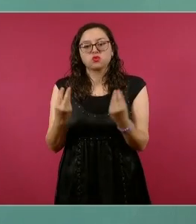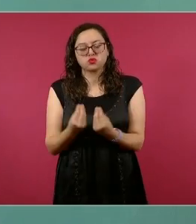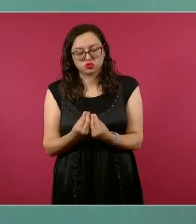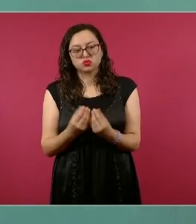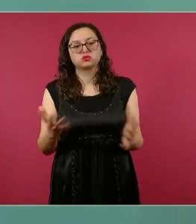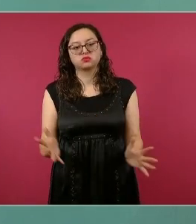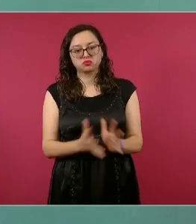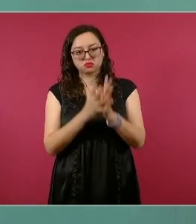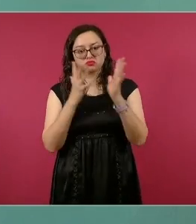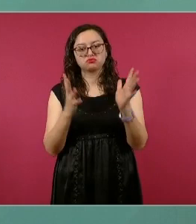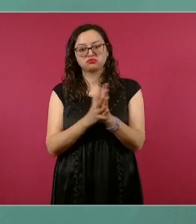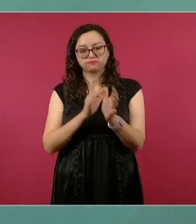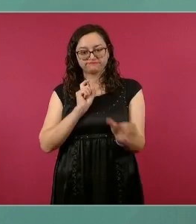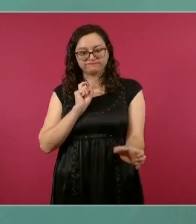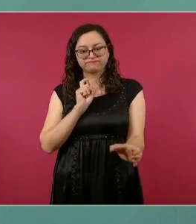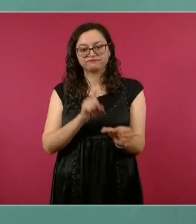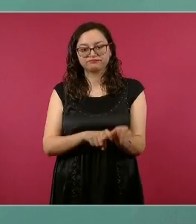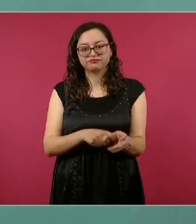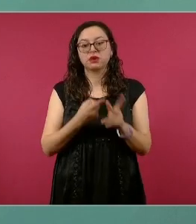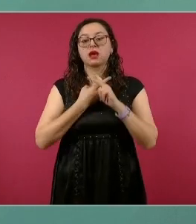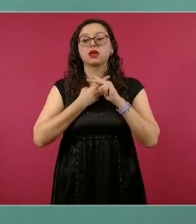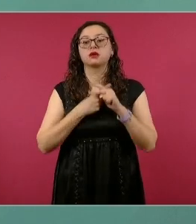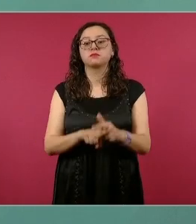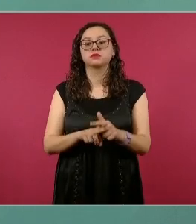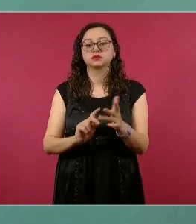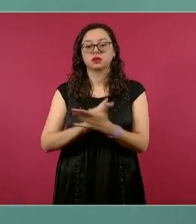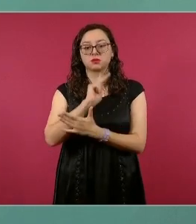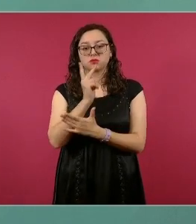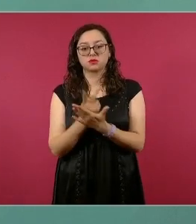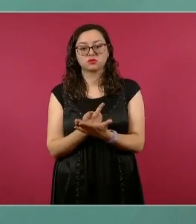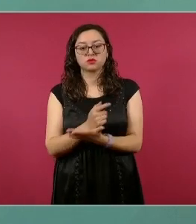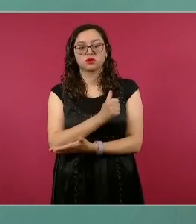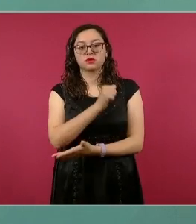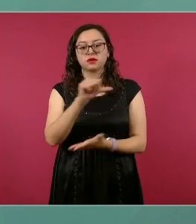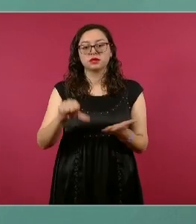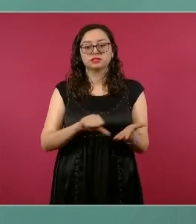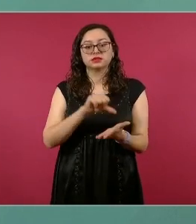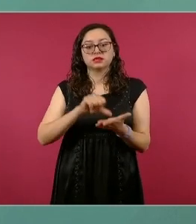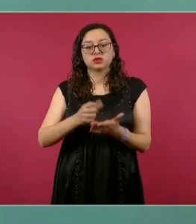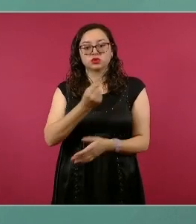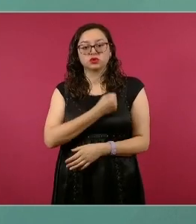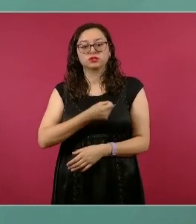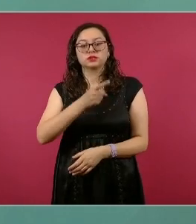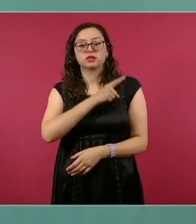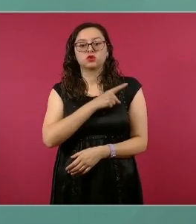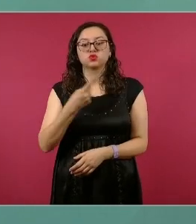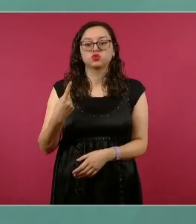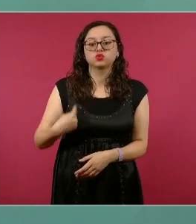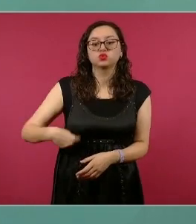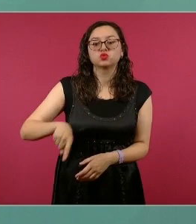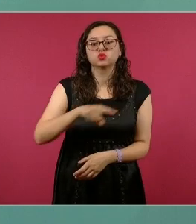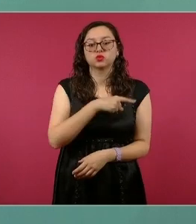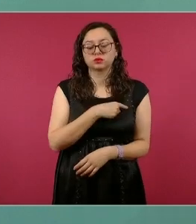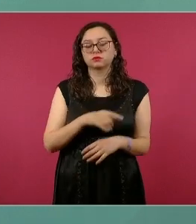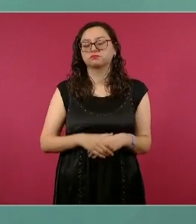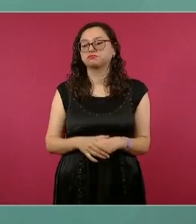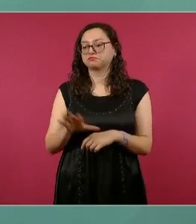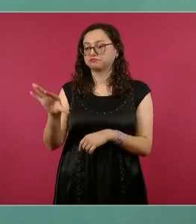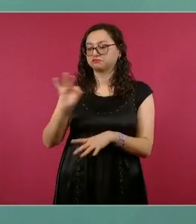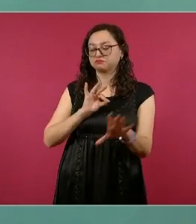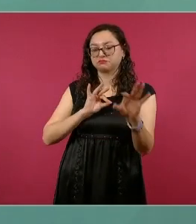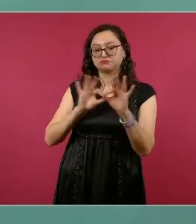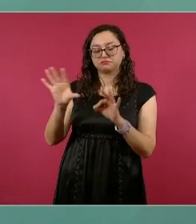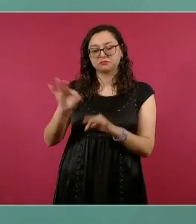y darle vida al programa La Clínica Es Nuestra. Se eligió así una presidencia, una